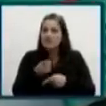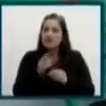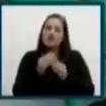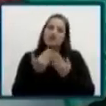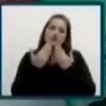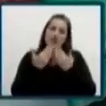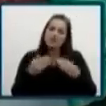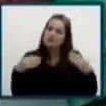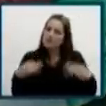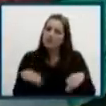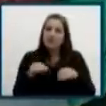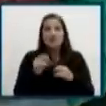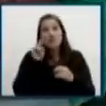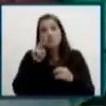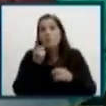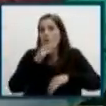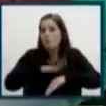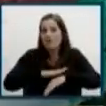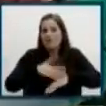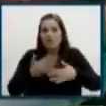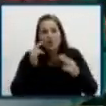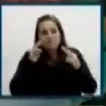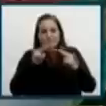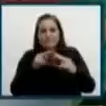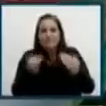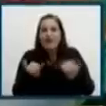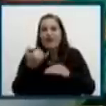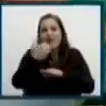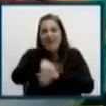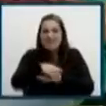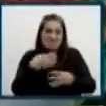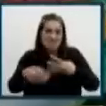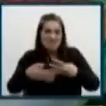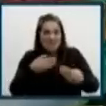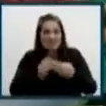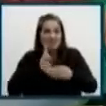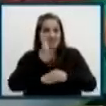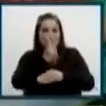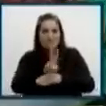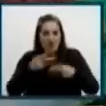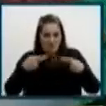gracias y nos estamos viendo en cualquier momento. Supongo que nos veremos por la calle, vas a seguir siendo feria, a ver a defensor